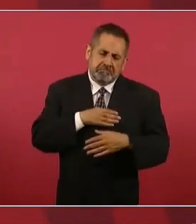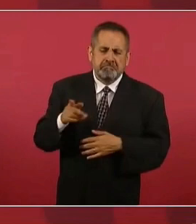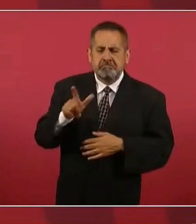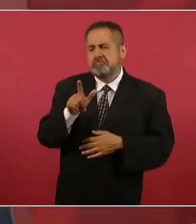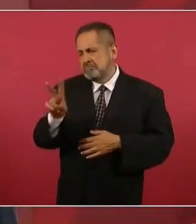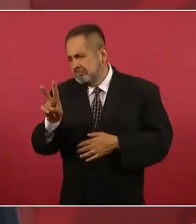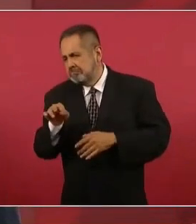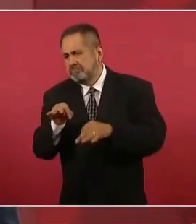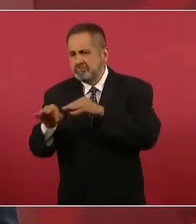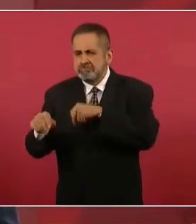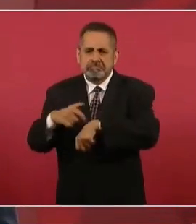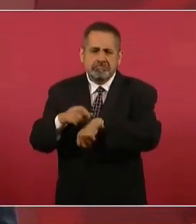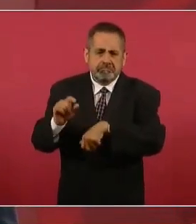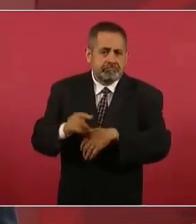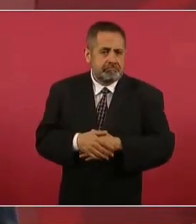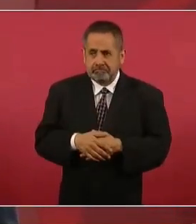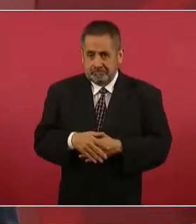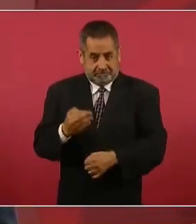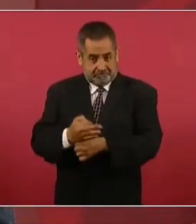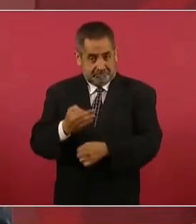pero no